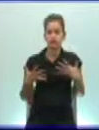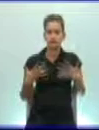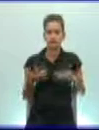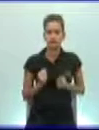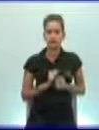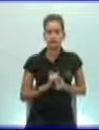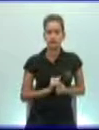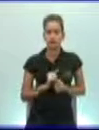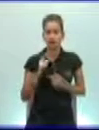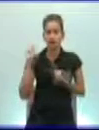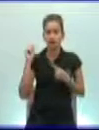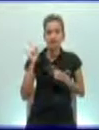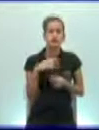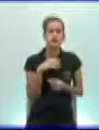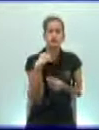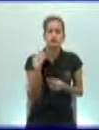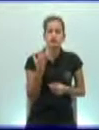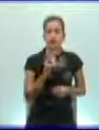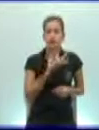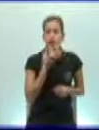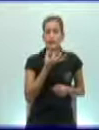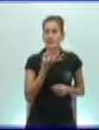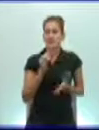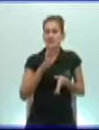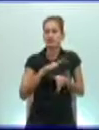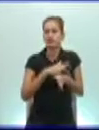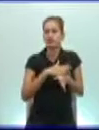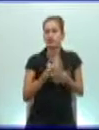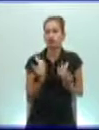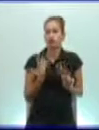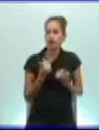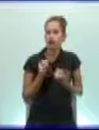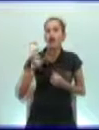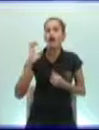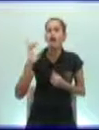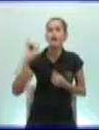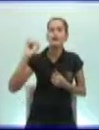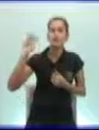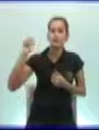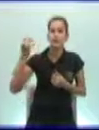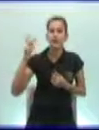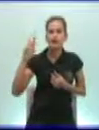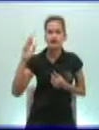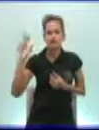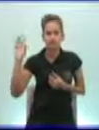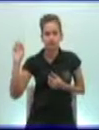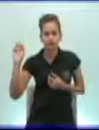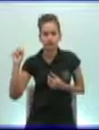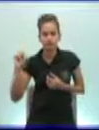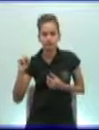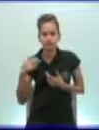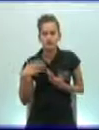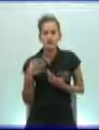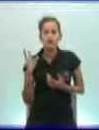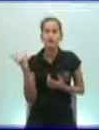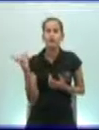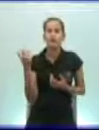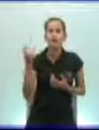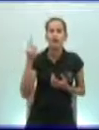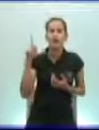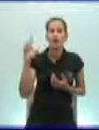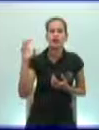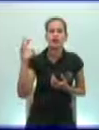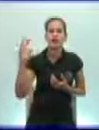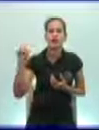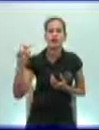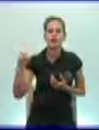Comenta el significado de cimarrón y palenque. Por supuesto, después de haber leído el texto, más con los contenidos que ustedes tienen ya de la